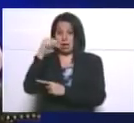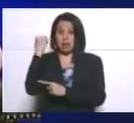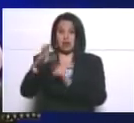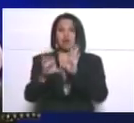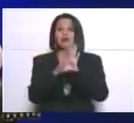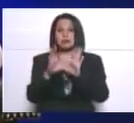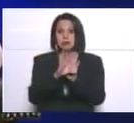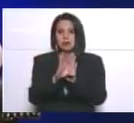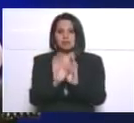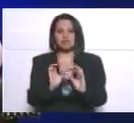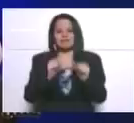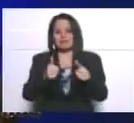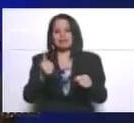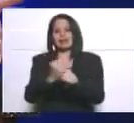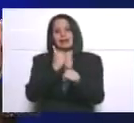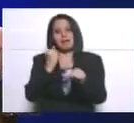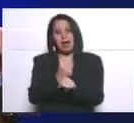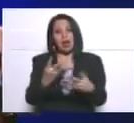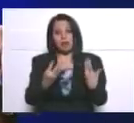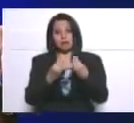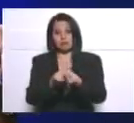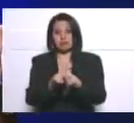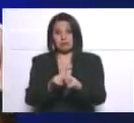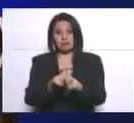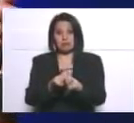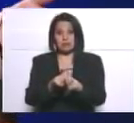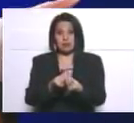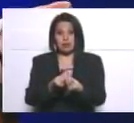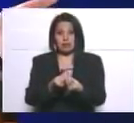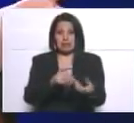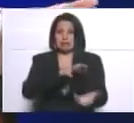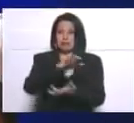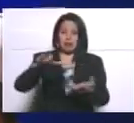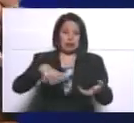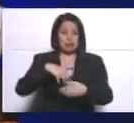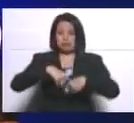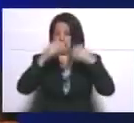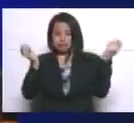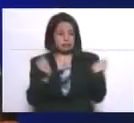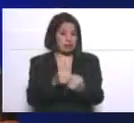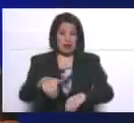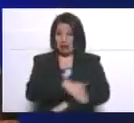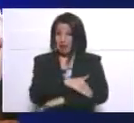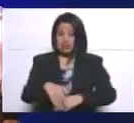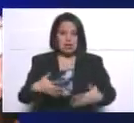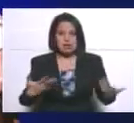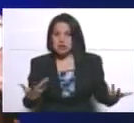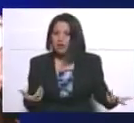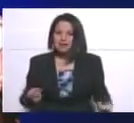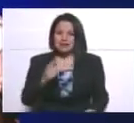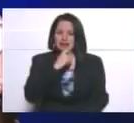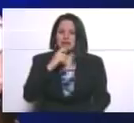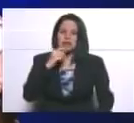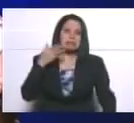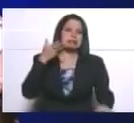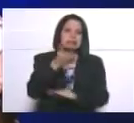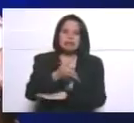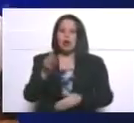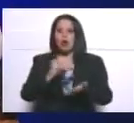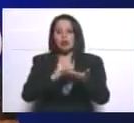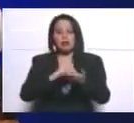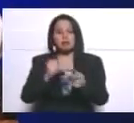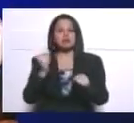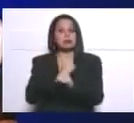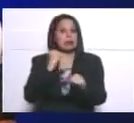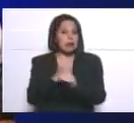mi trabajo. Durante la guarimba no había posibilidad de que las personas pudiesen llegar a su centro de trabajo.